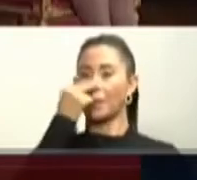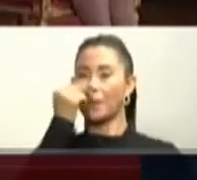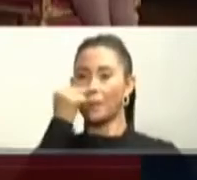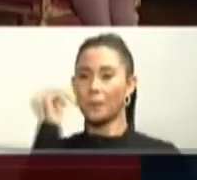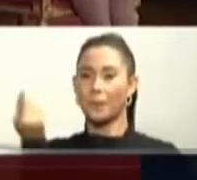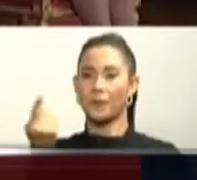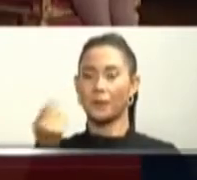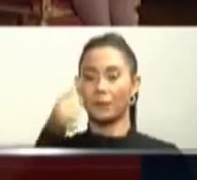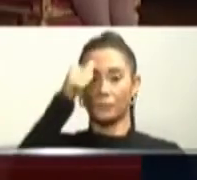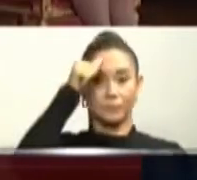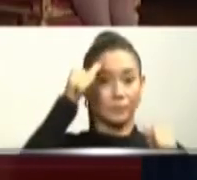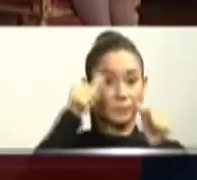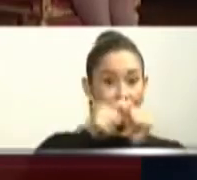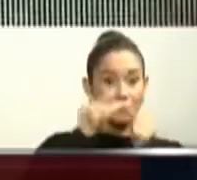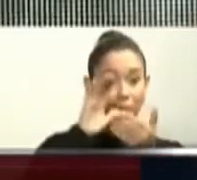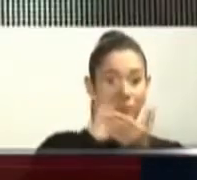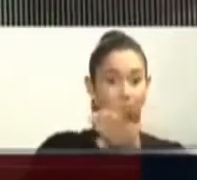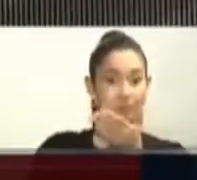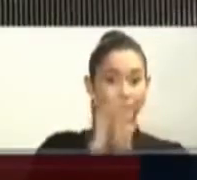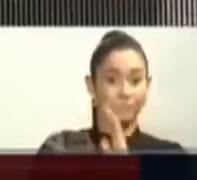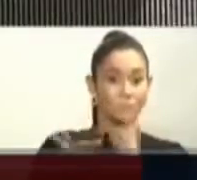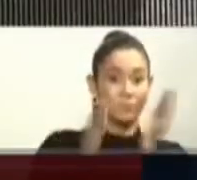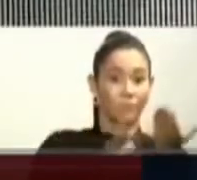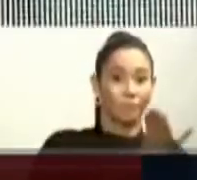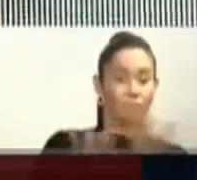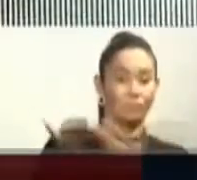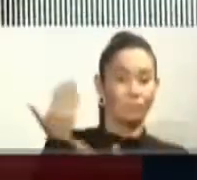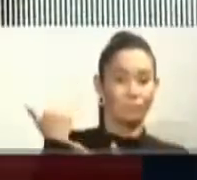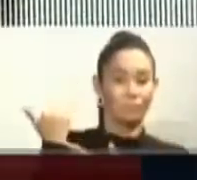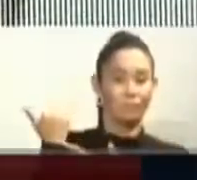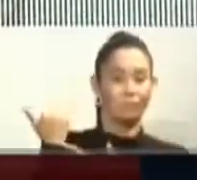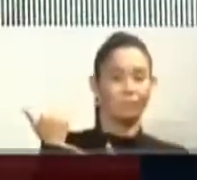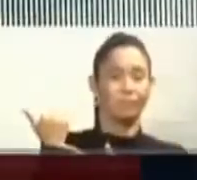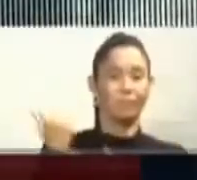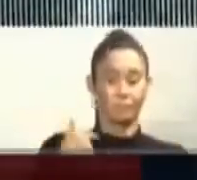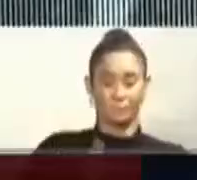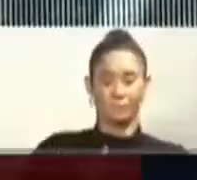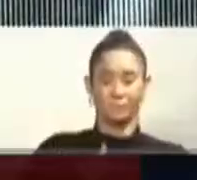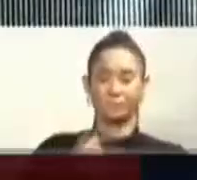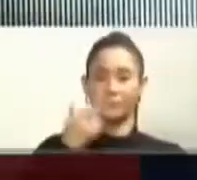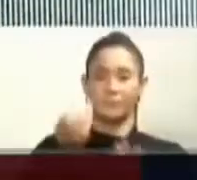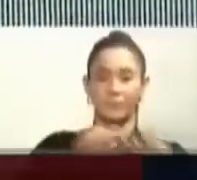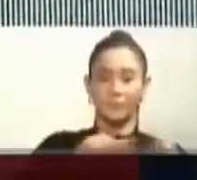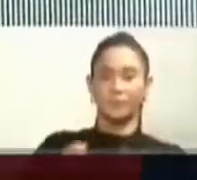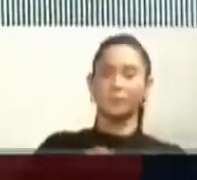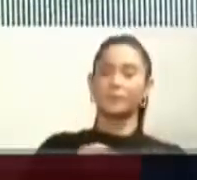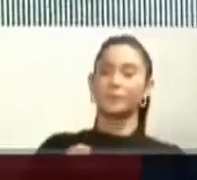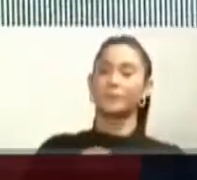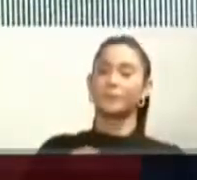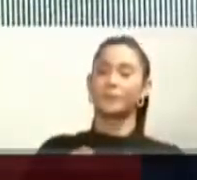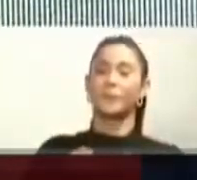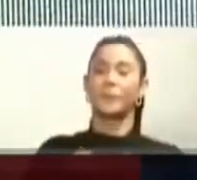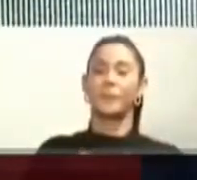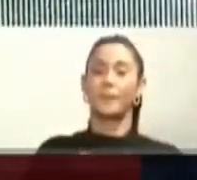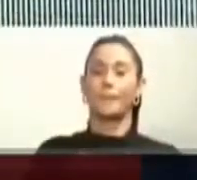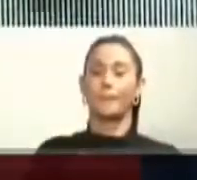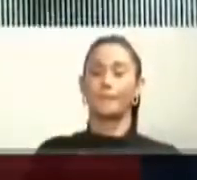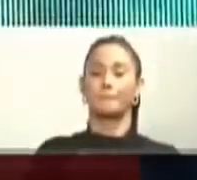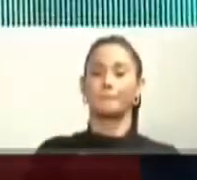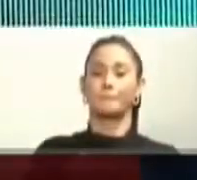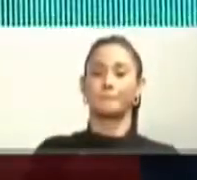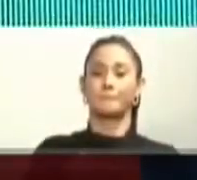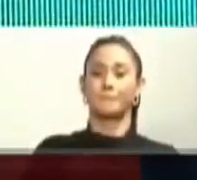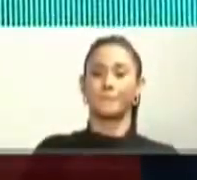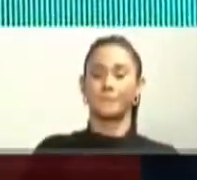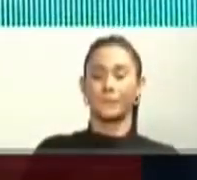Ibelice, una mujer tan solemne? Diré que aunque yo mi modesto